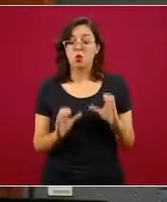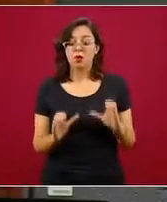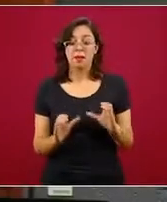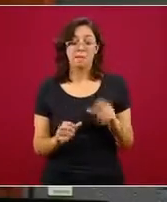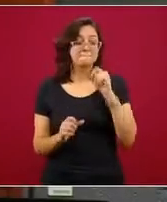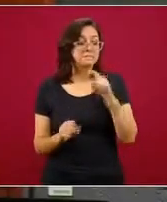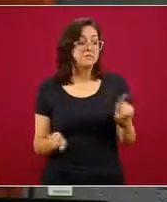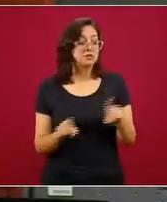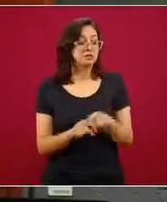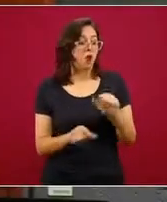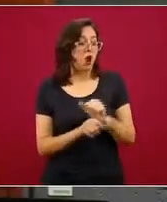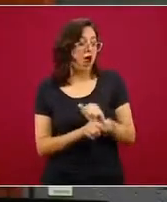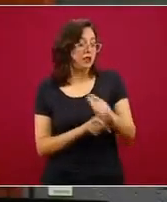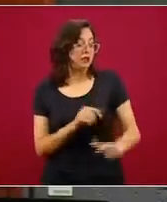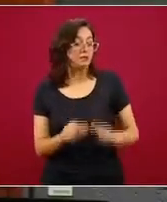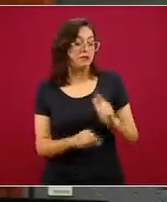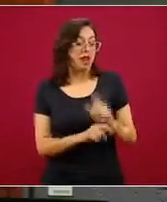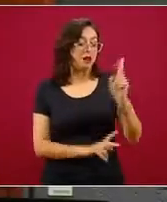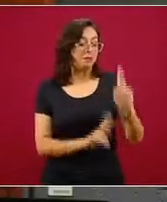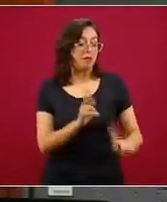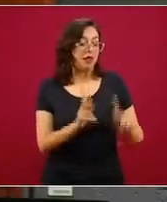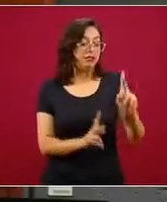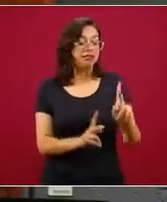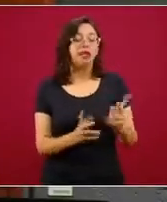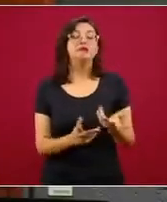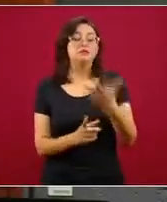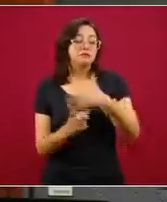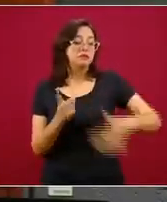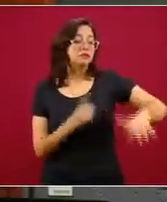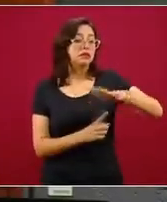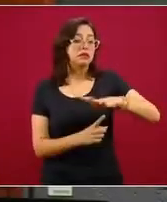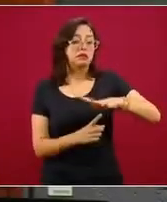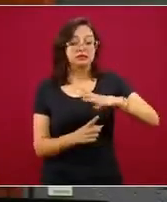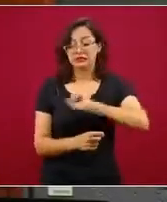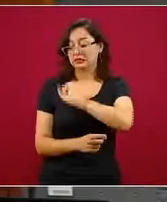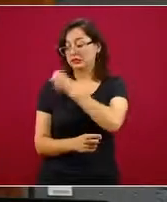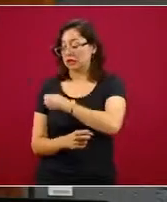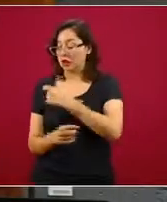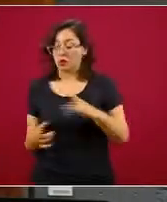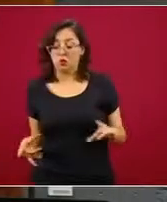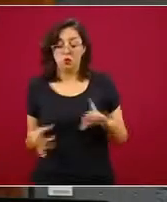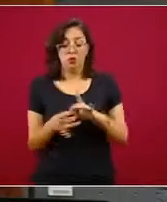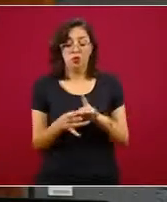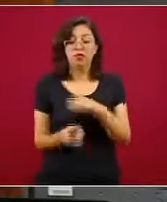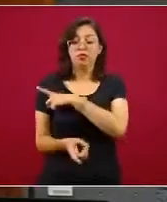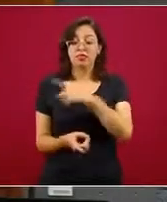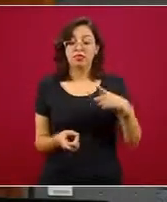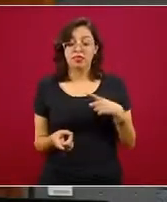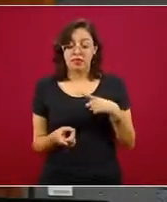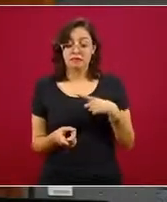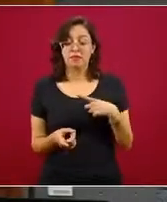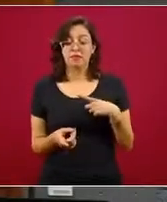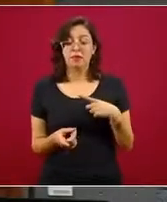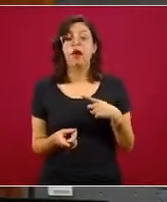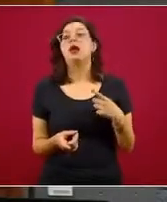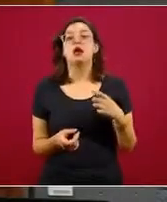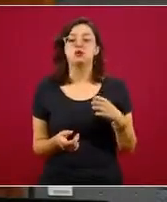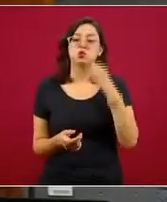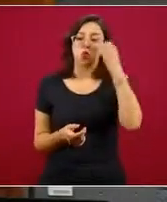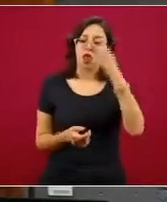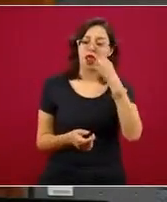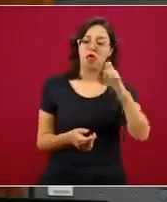biodiversidad y que la ecología debe hacer más nexos con la salud en instancias académicas y también